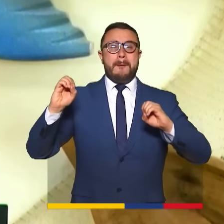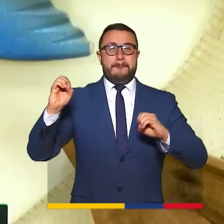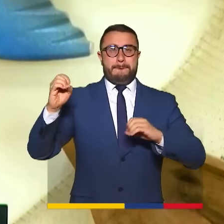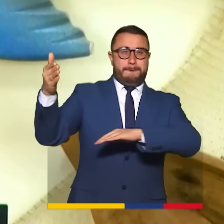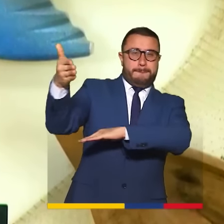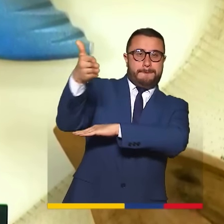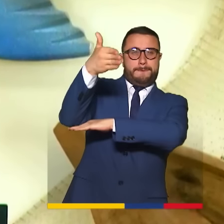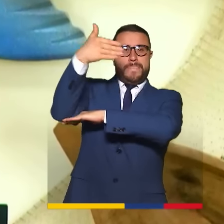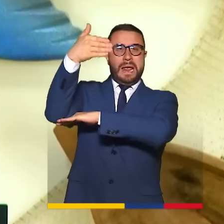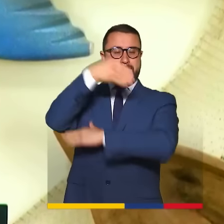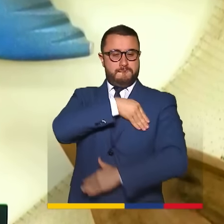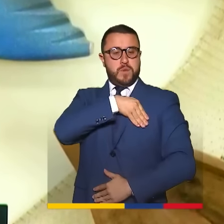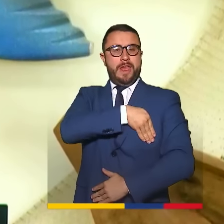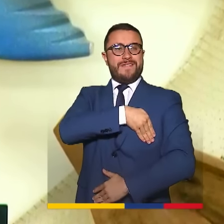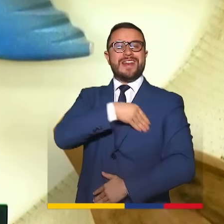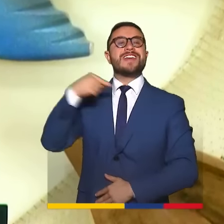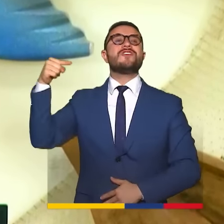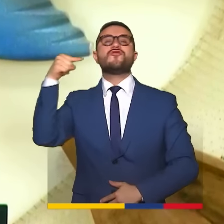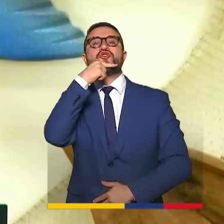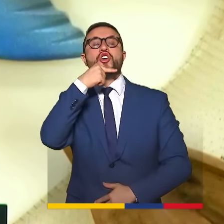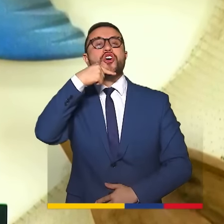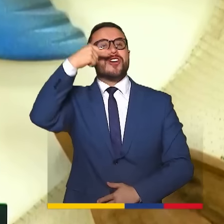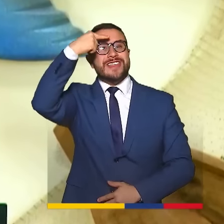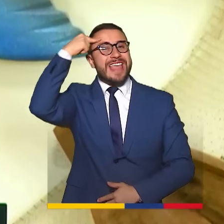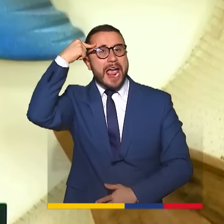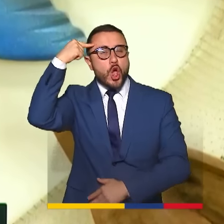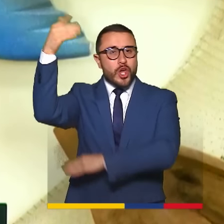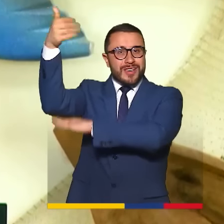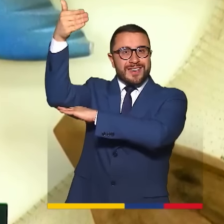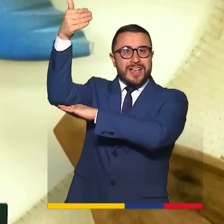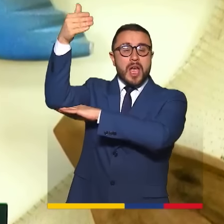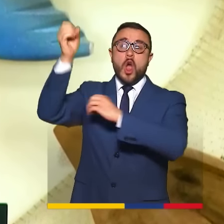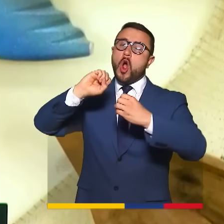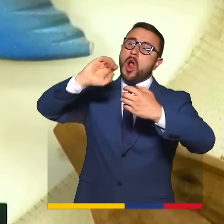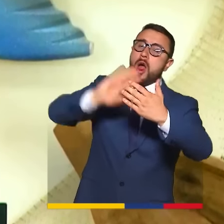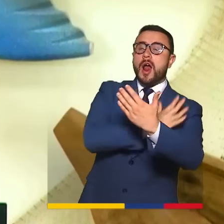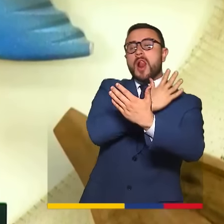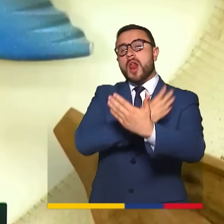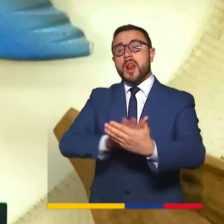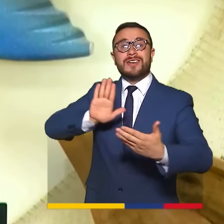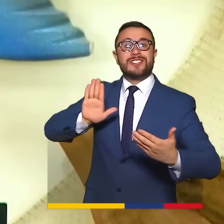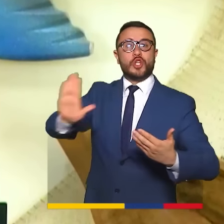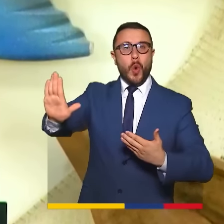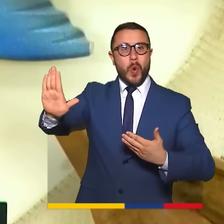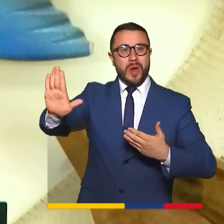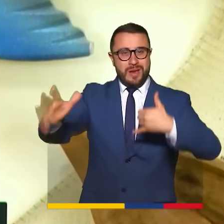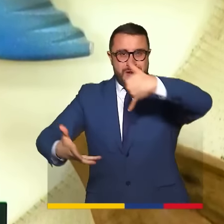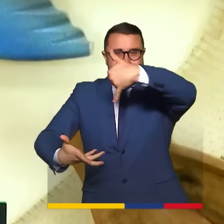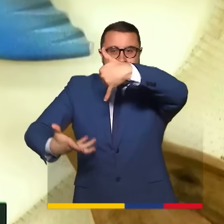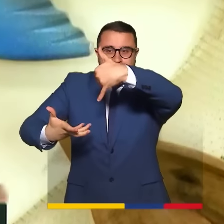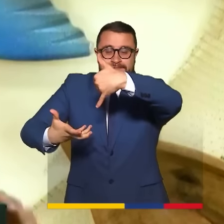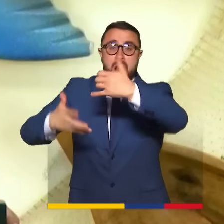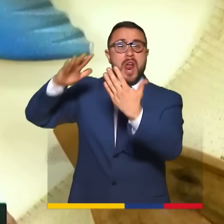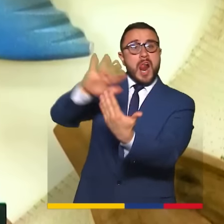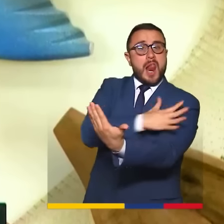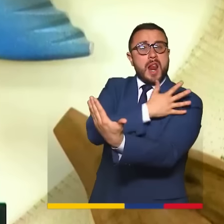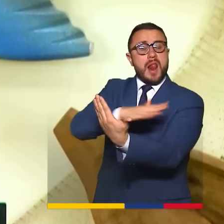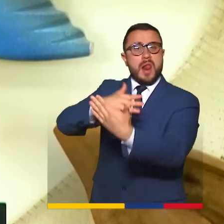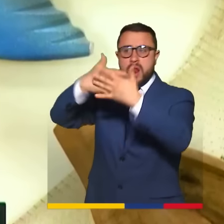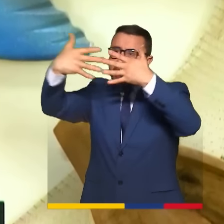levantó el libertador Bolívar y del himno de esa época, que también se olvidó, ya no se